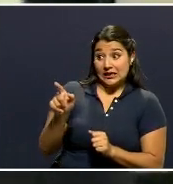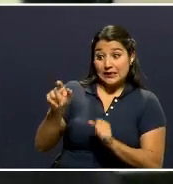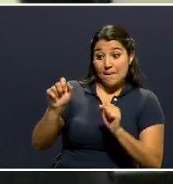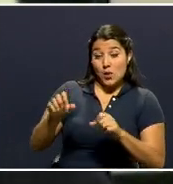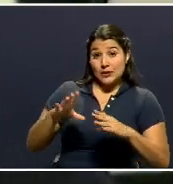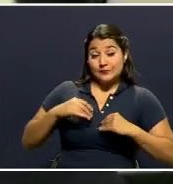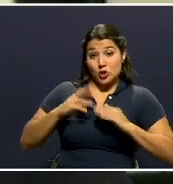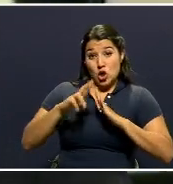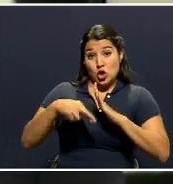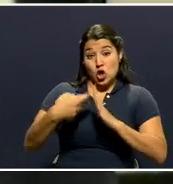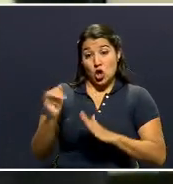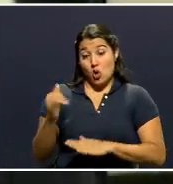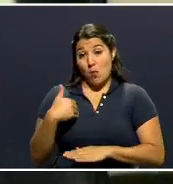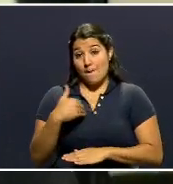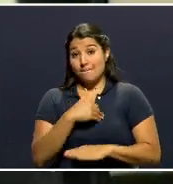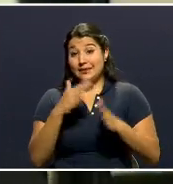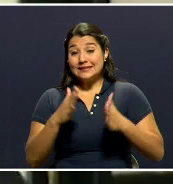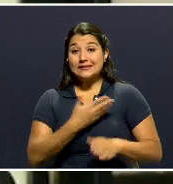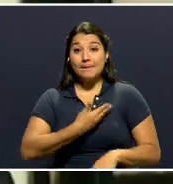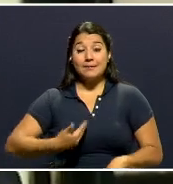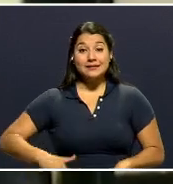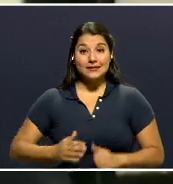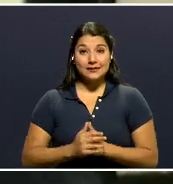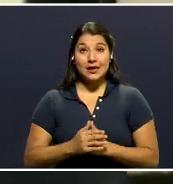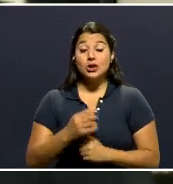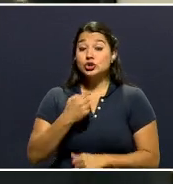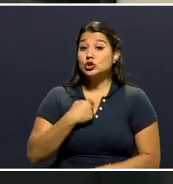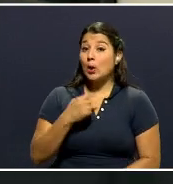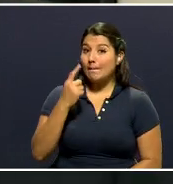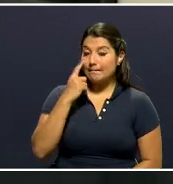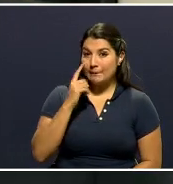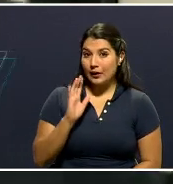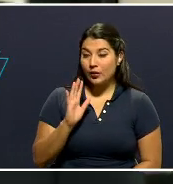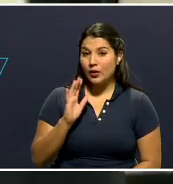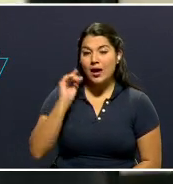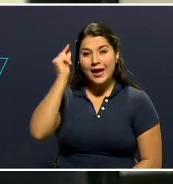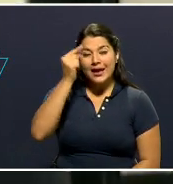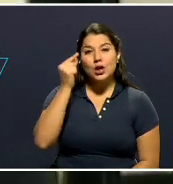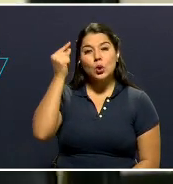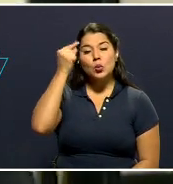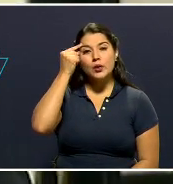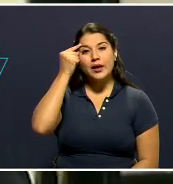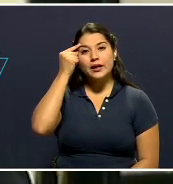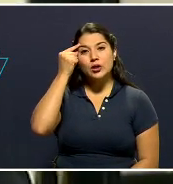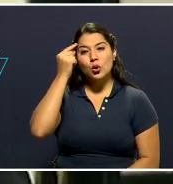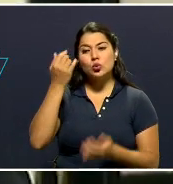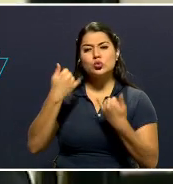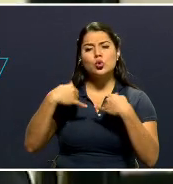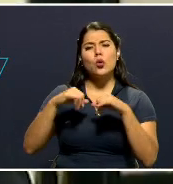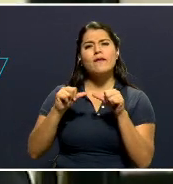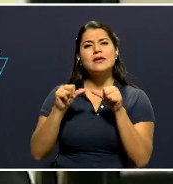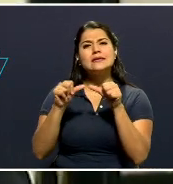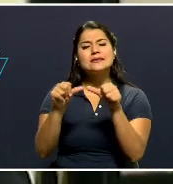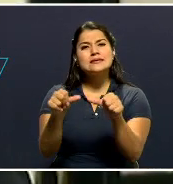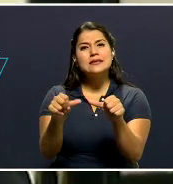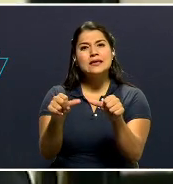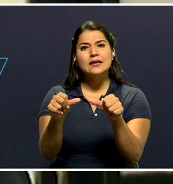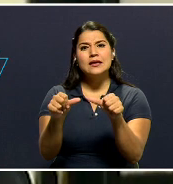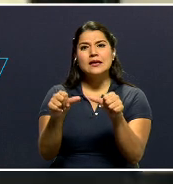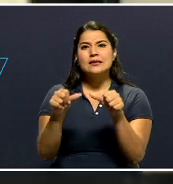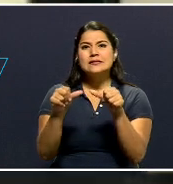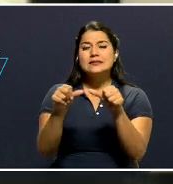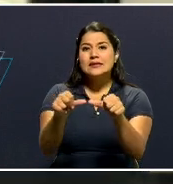ministra de la Presidencia. Lo que uno ve es que el gobierno se sigue de